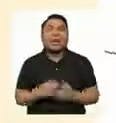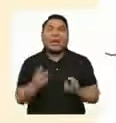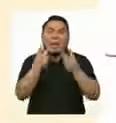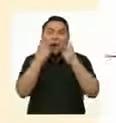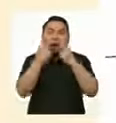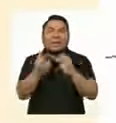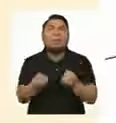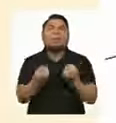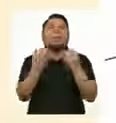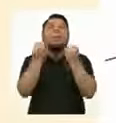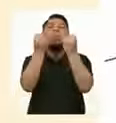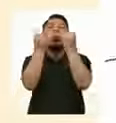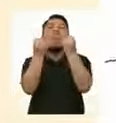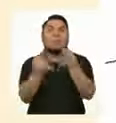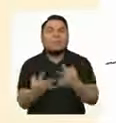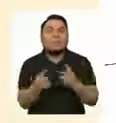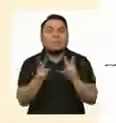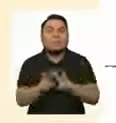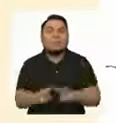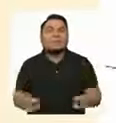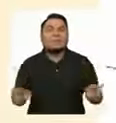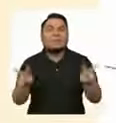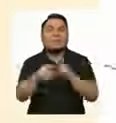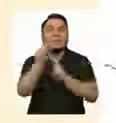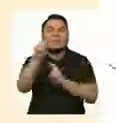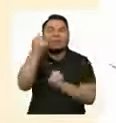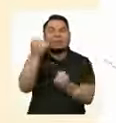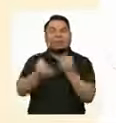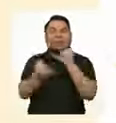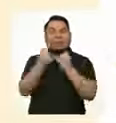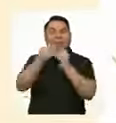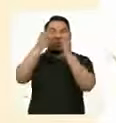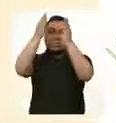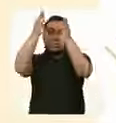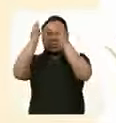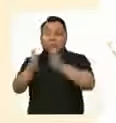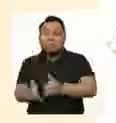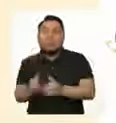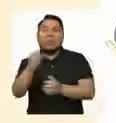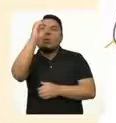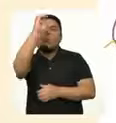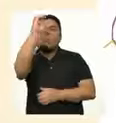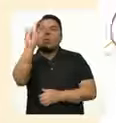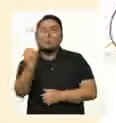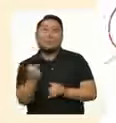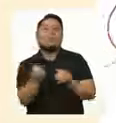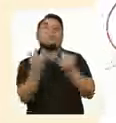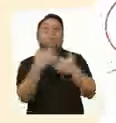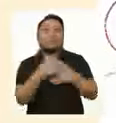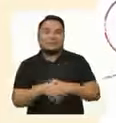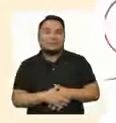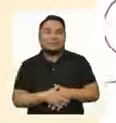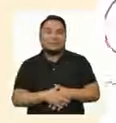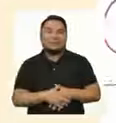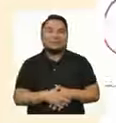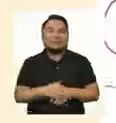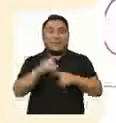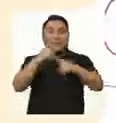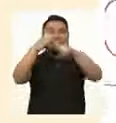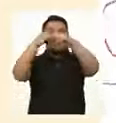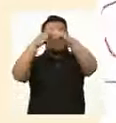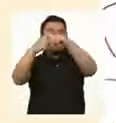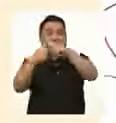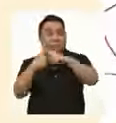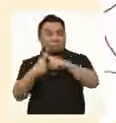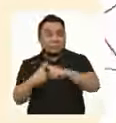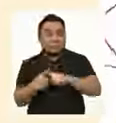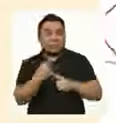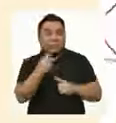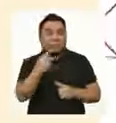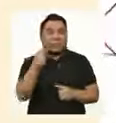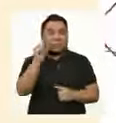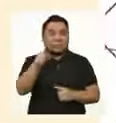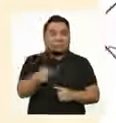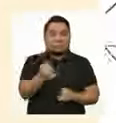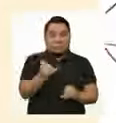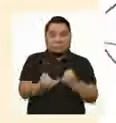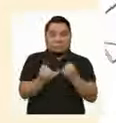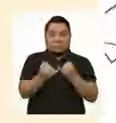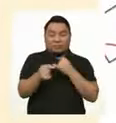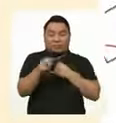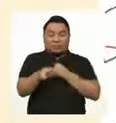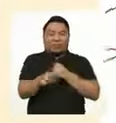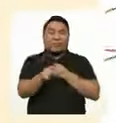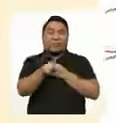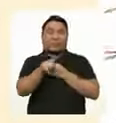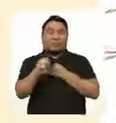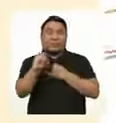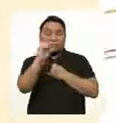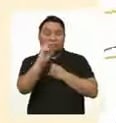Veamos para calcular los valores de la última columna de la frecuencia porcentual. Multiplicaremos la frecuencia relativa por